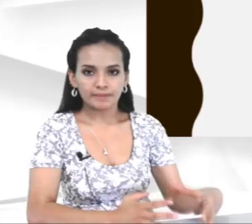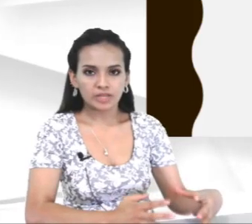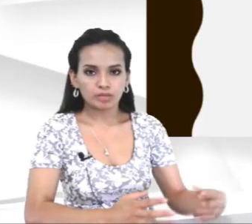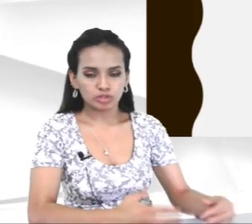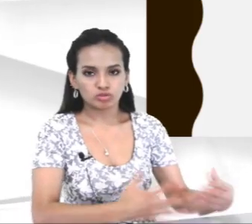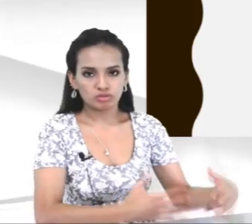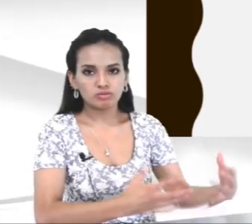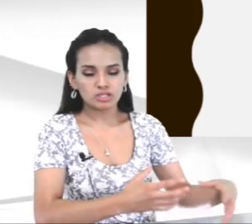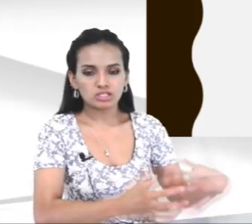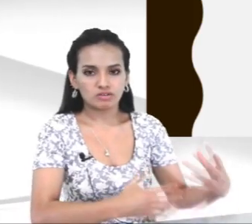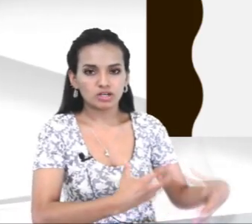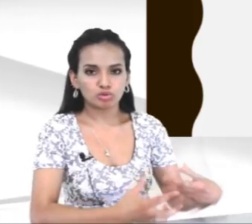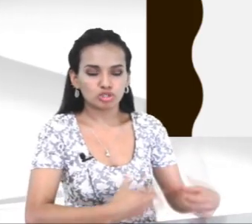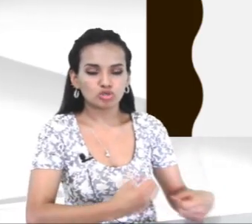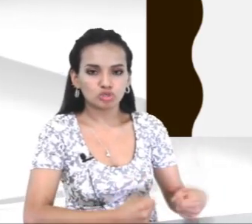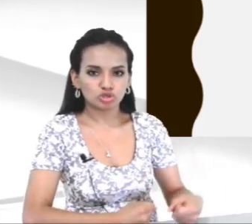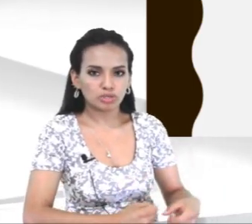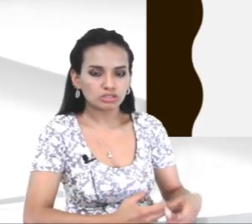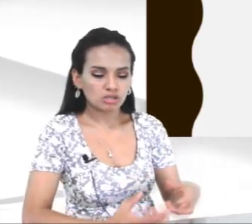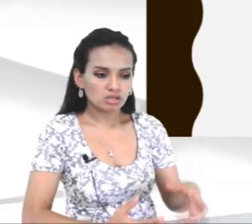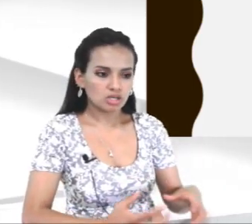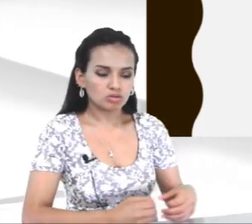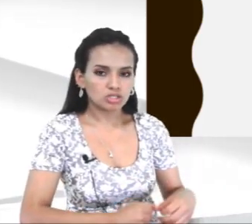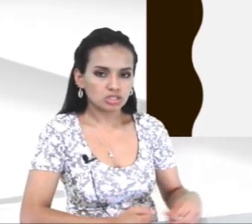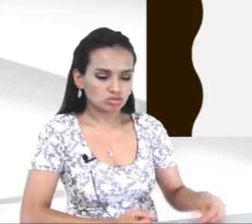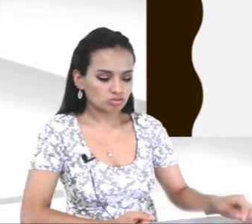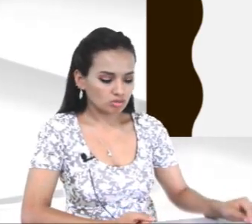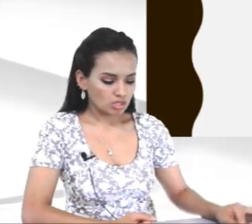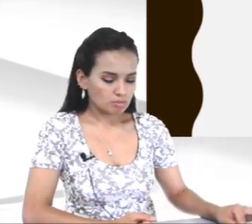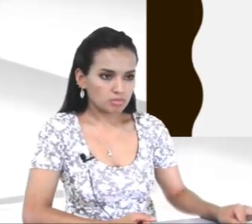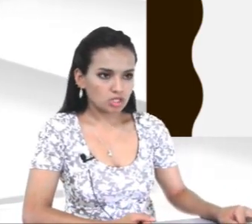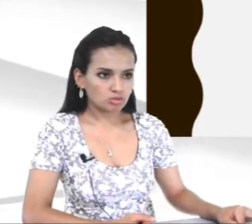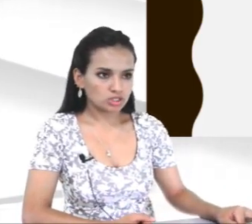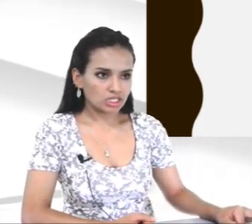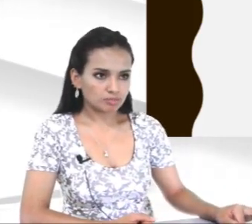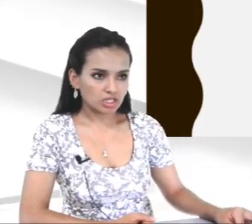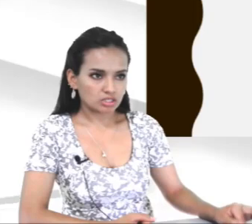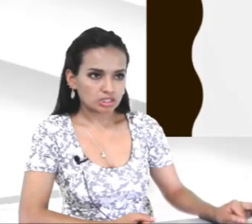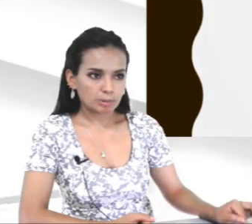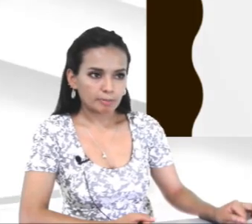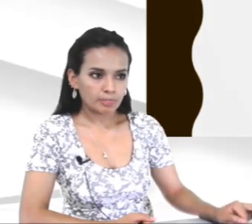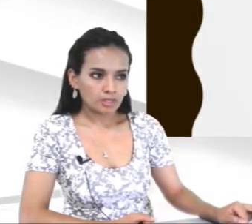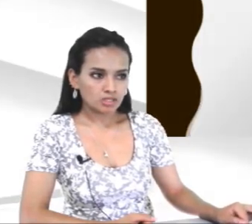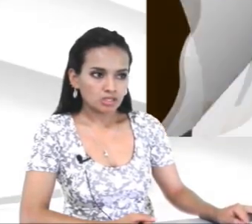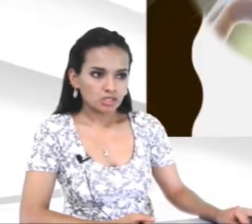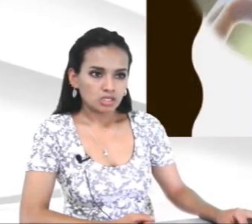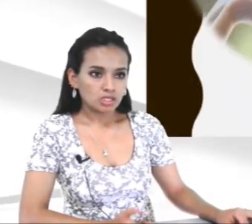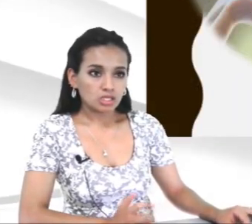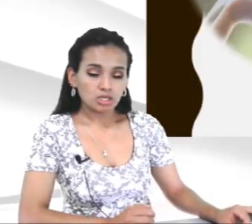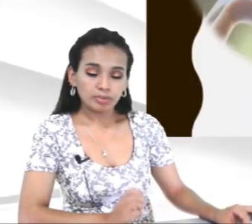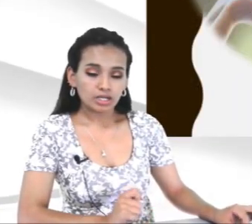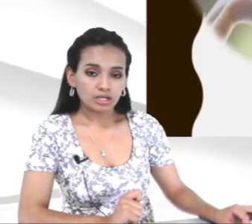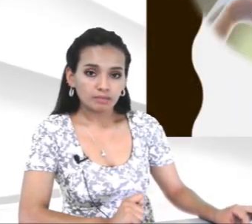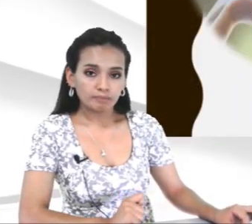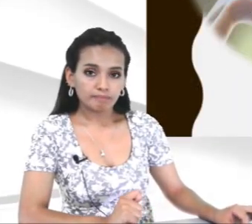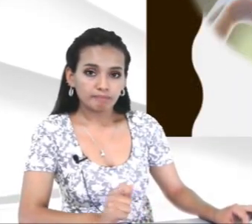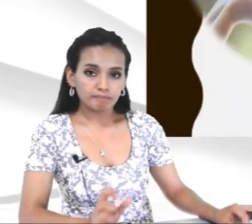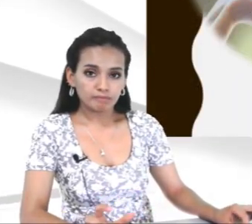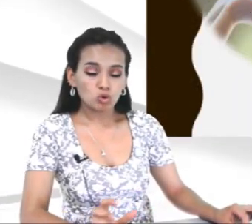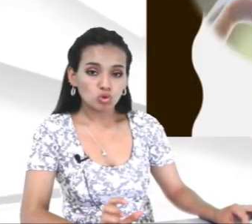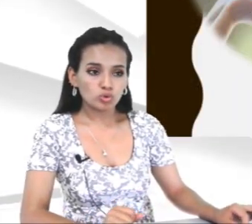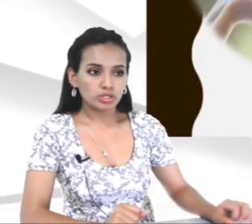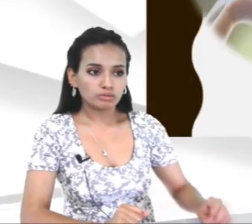más adaptadas pues sobreviven y se van reproduciendo mucho más que otras que son menos adaptadas y para